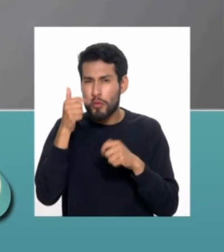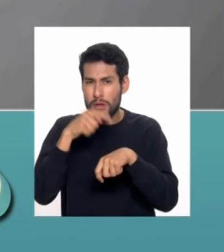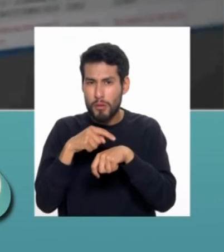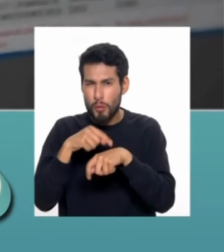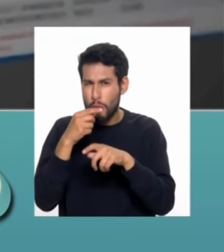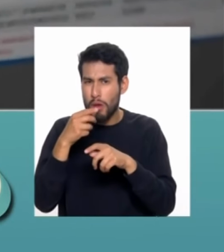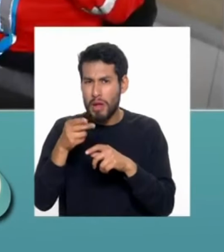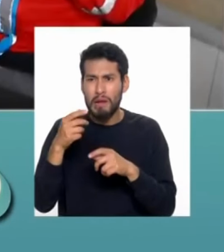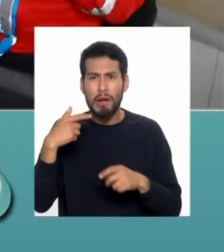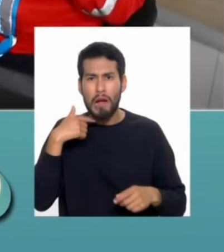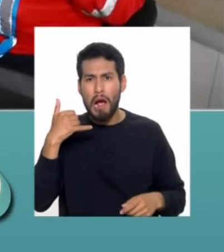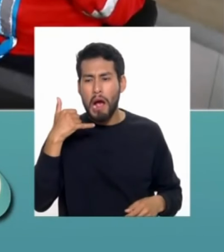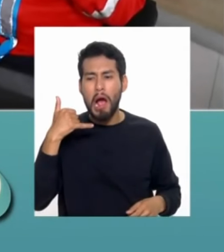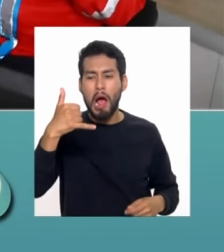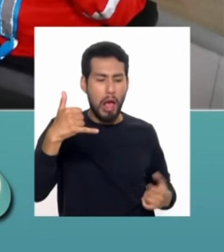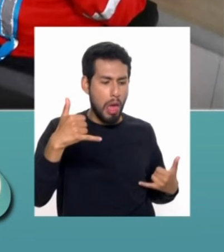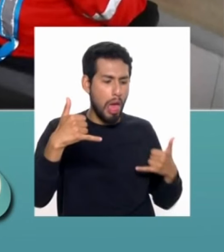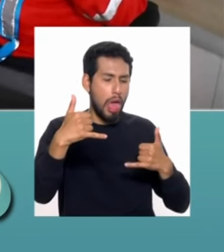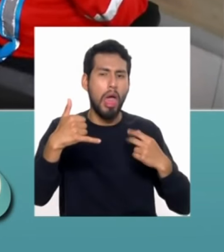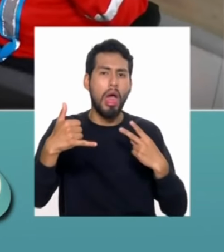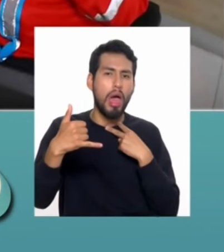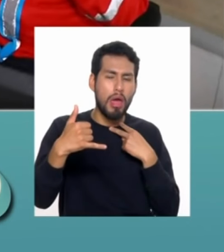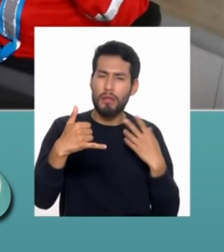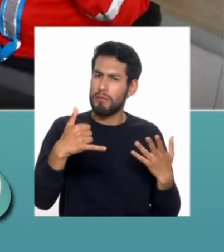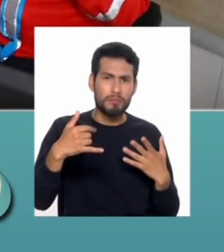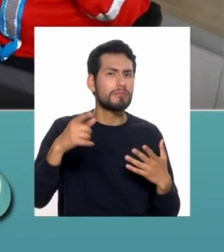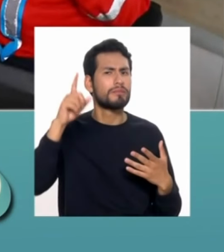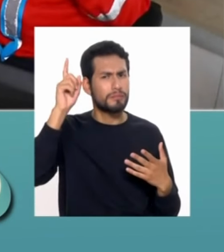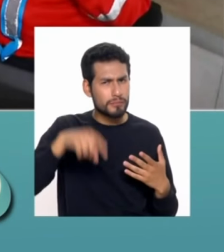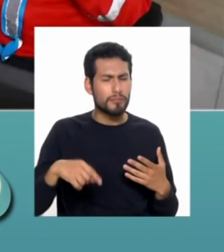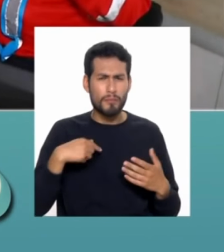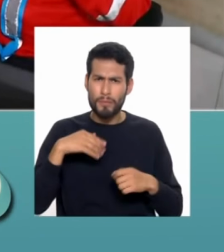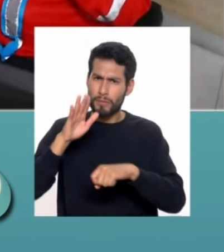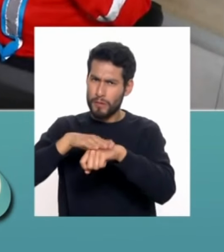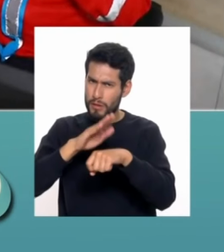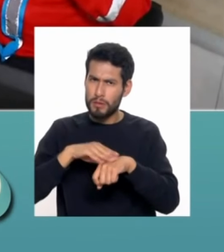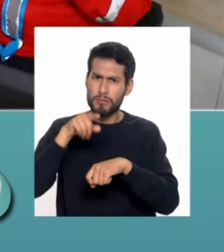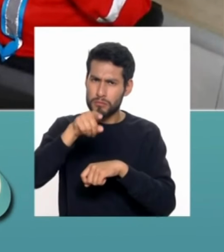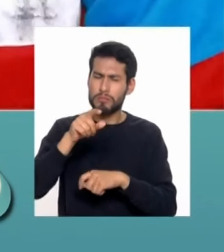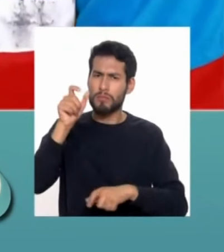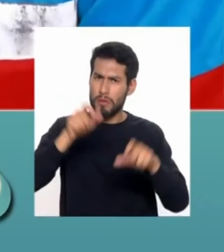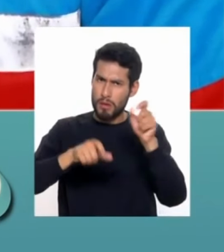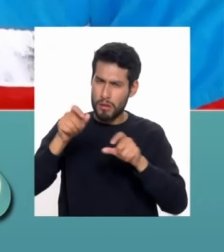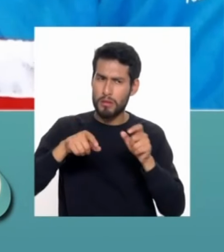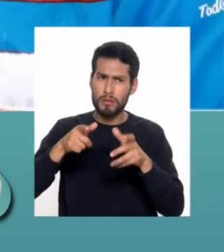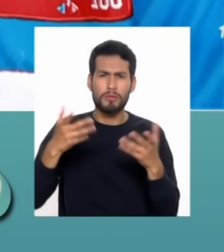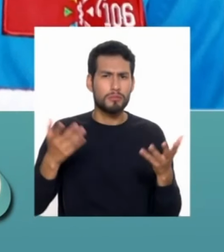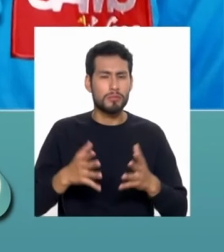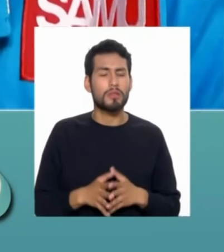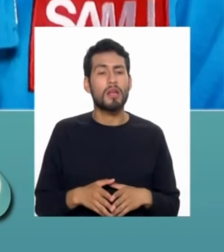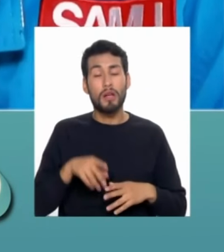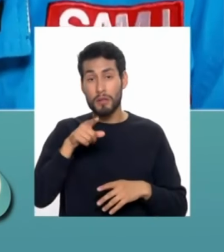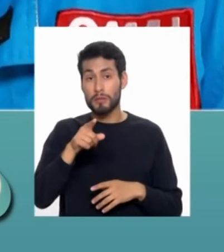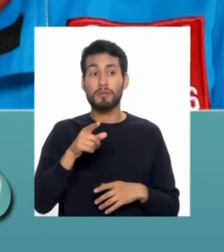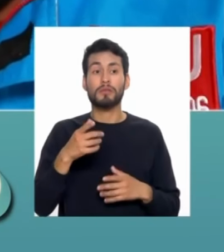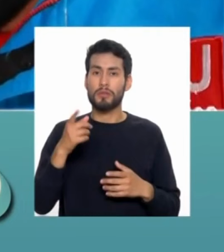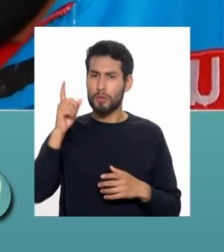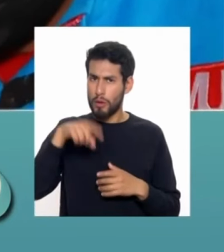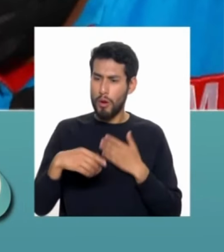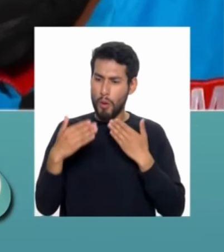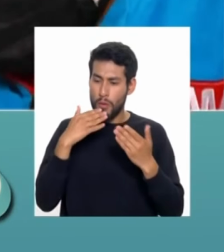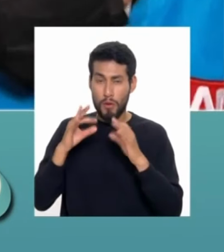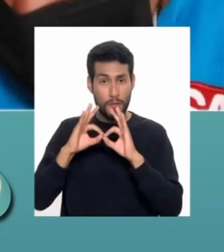puede significar la vida de una persona. Yo exhorto a esas familias y a los padres de familia en particular a que